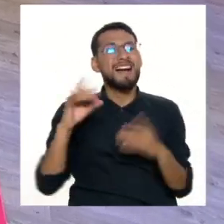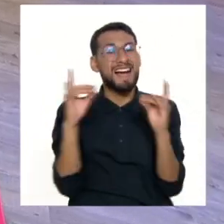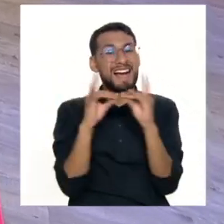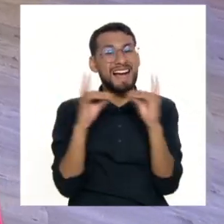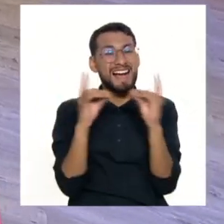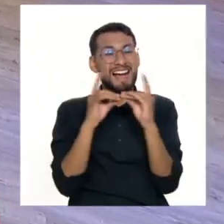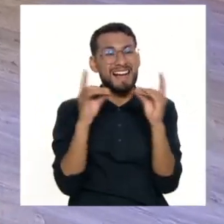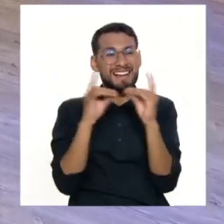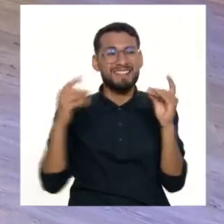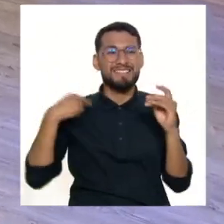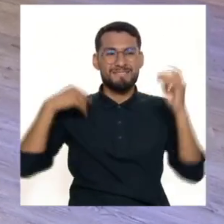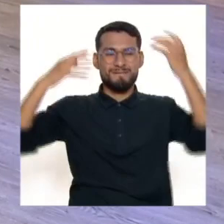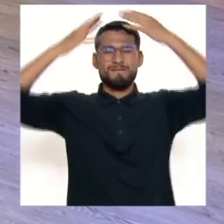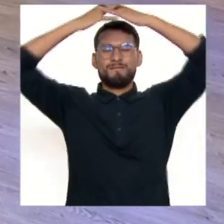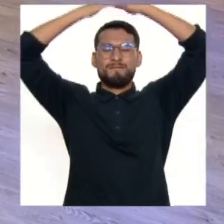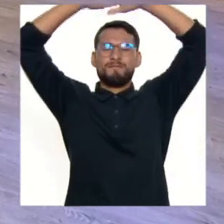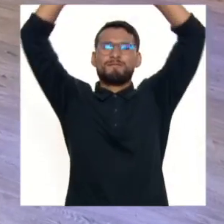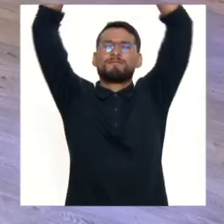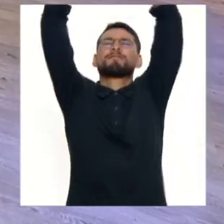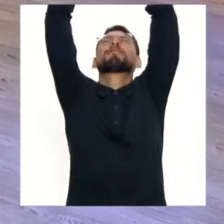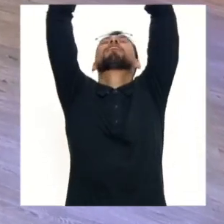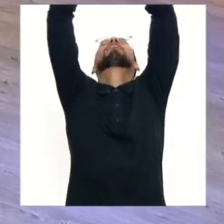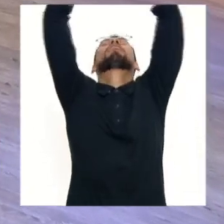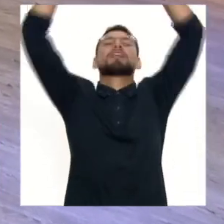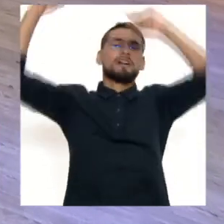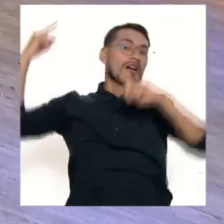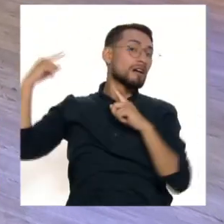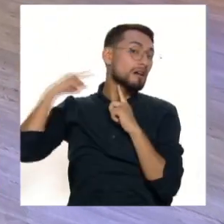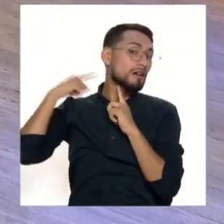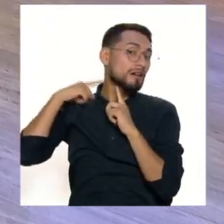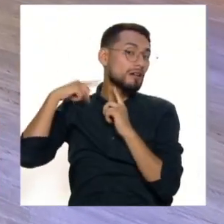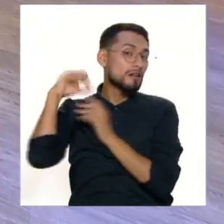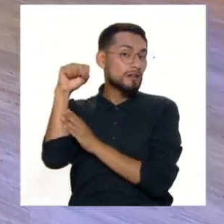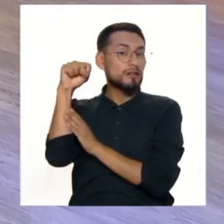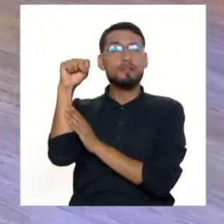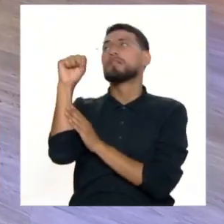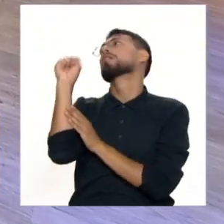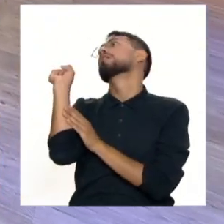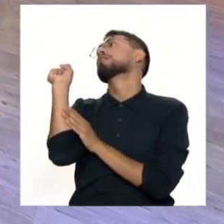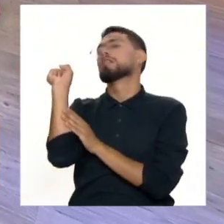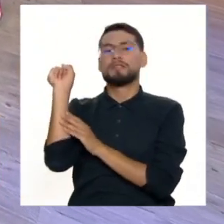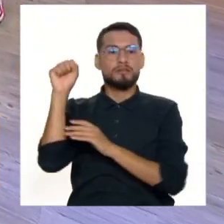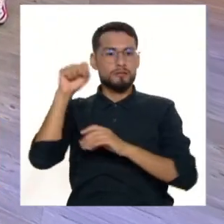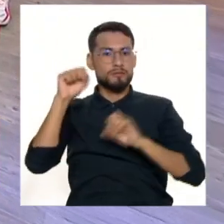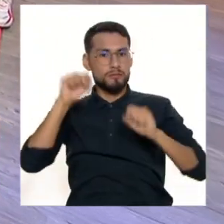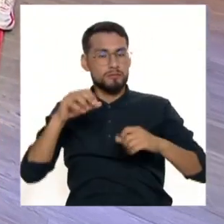camita, un estiramiento. Y la cabecita hacia atrás. Estira y respira profundamente.